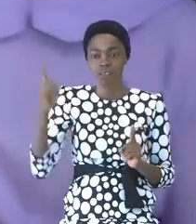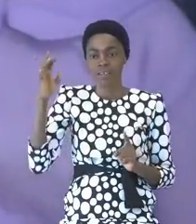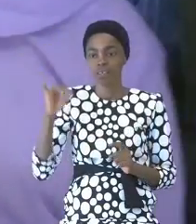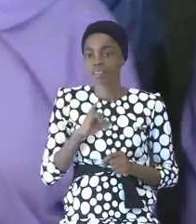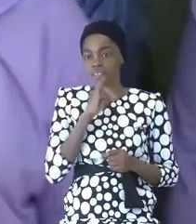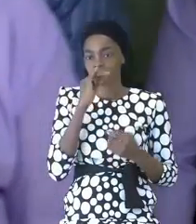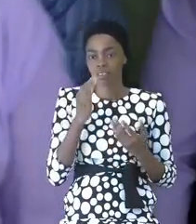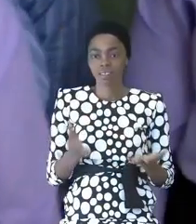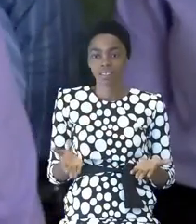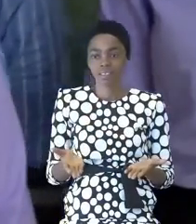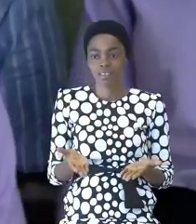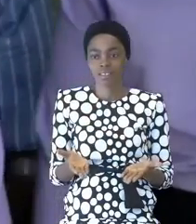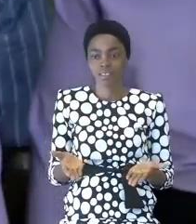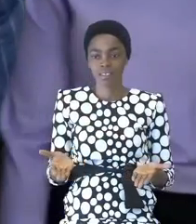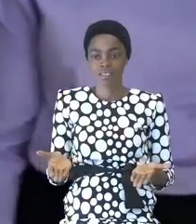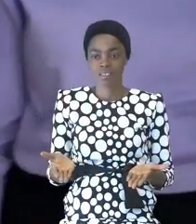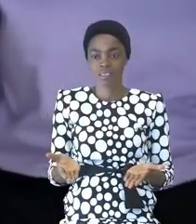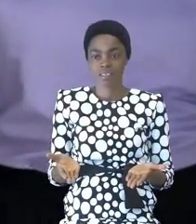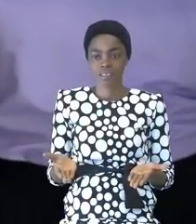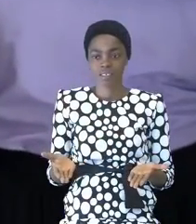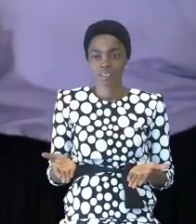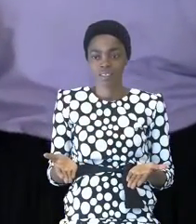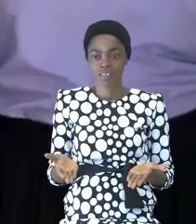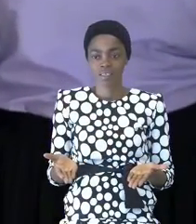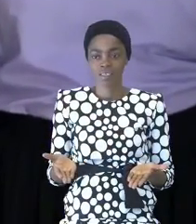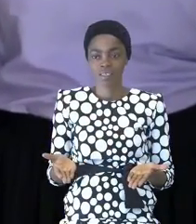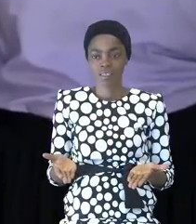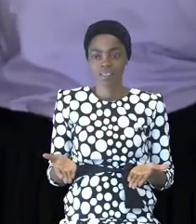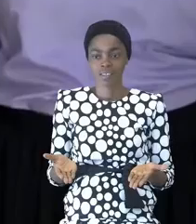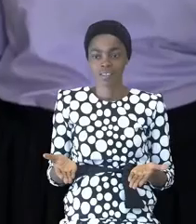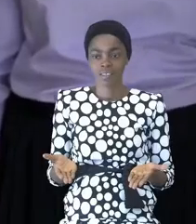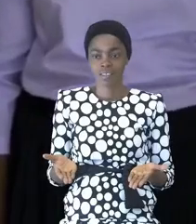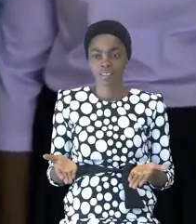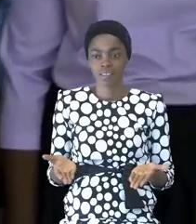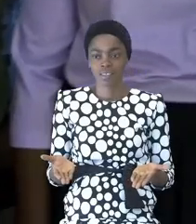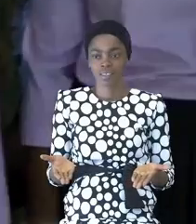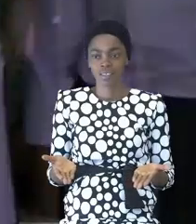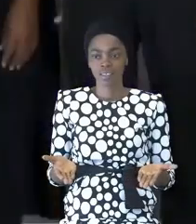seguir. Dios está aquí,